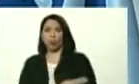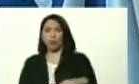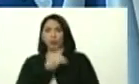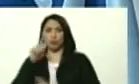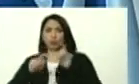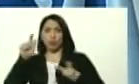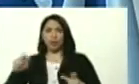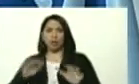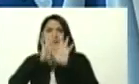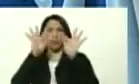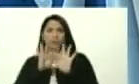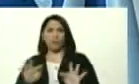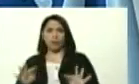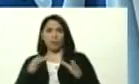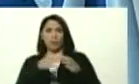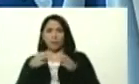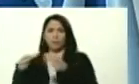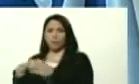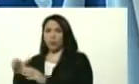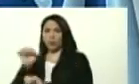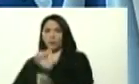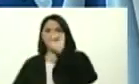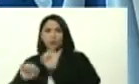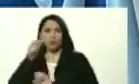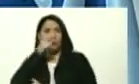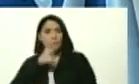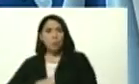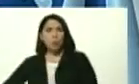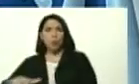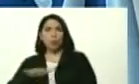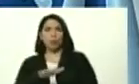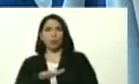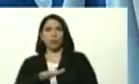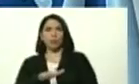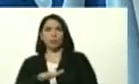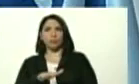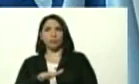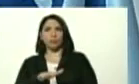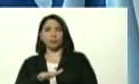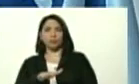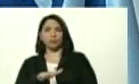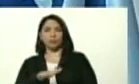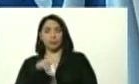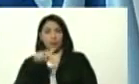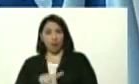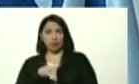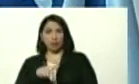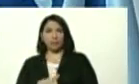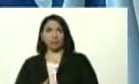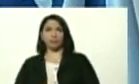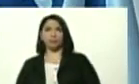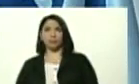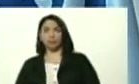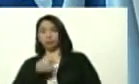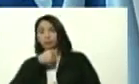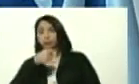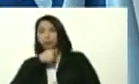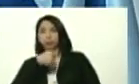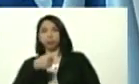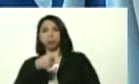y de manera conjunta con la Defensoría del Pueblo, estando aquí en esta alocución, pues